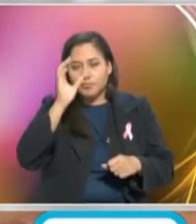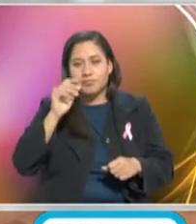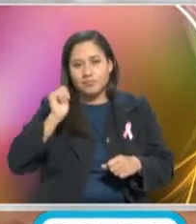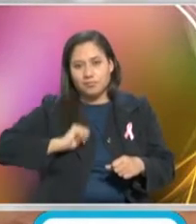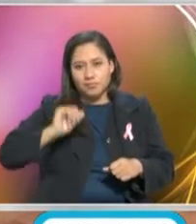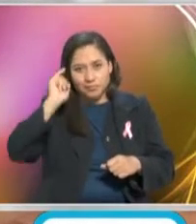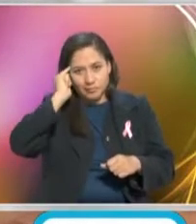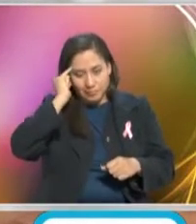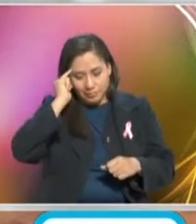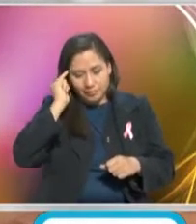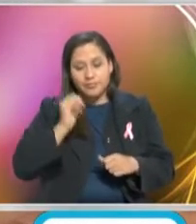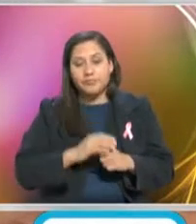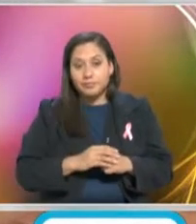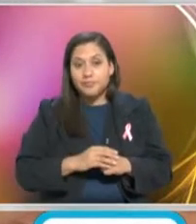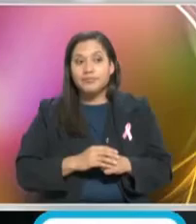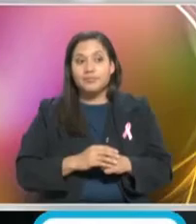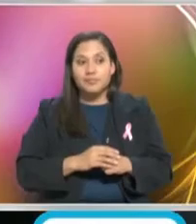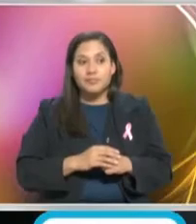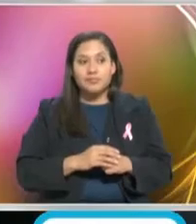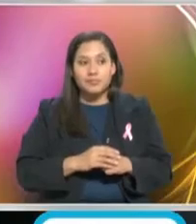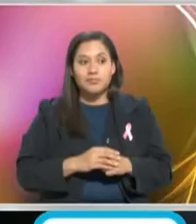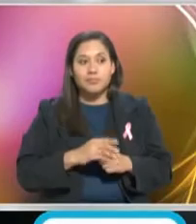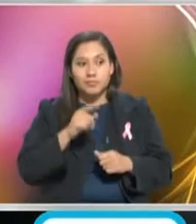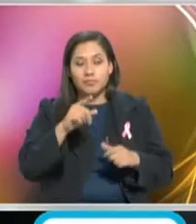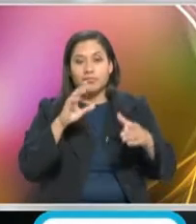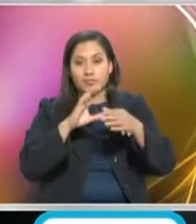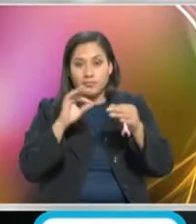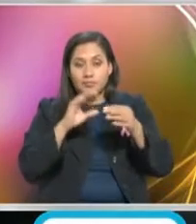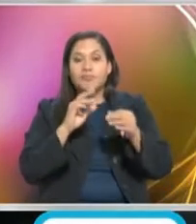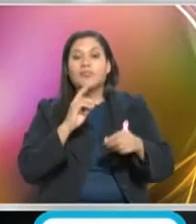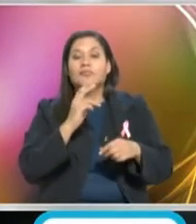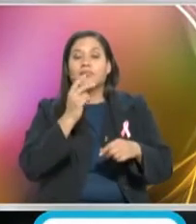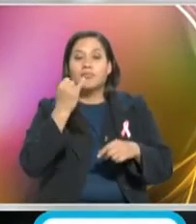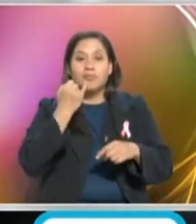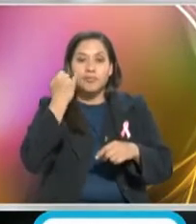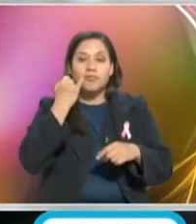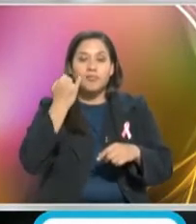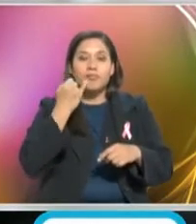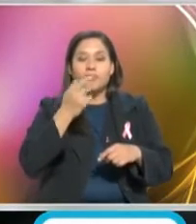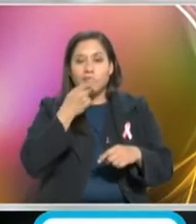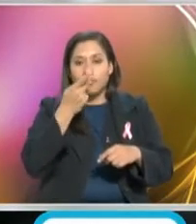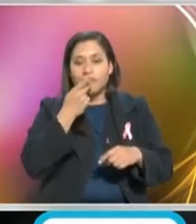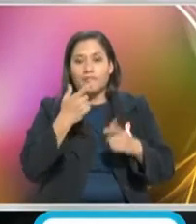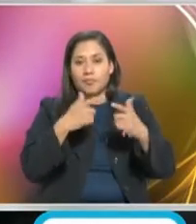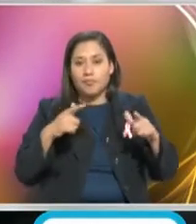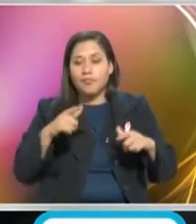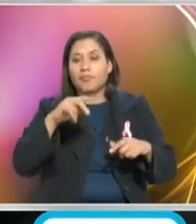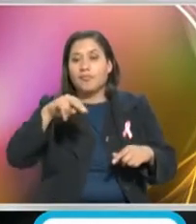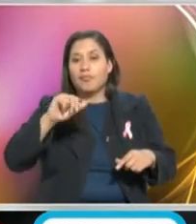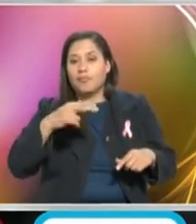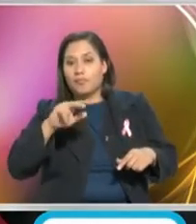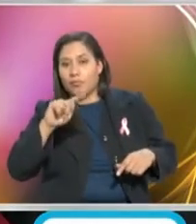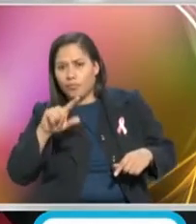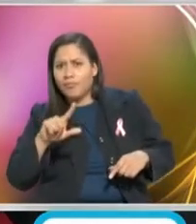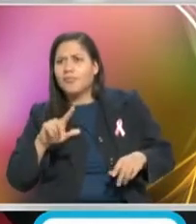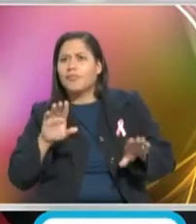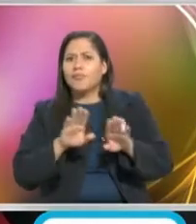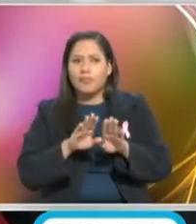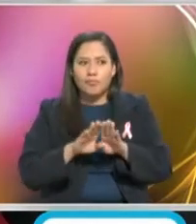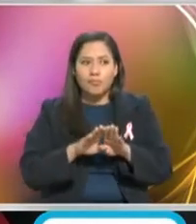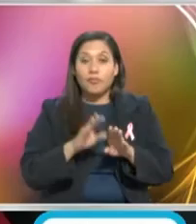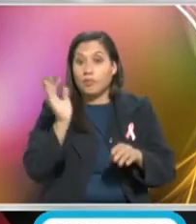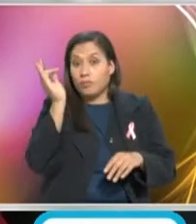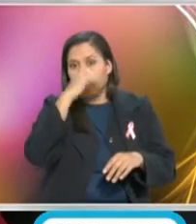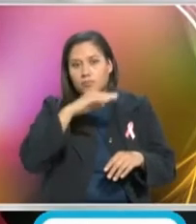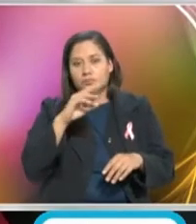costumbres mexicanas. Sí. Y de hecho, hablaba el vocablo náhuatl. O sea, ¿Lo hablaba? ¿Y cómo es eso? lo hablaba no